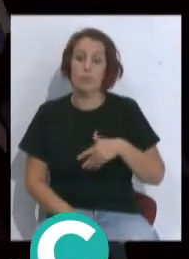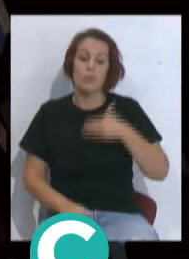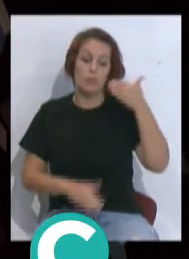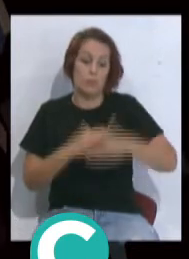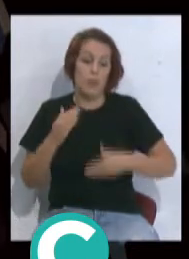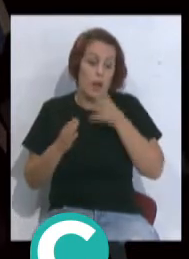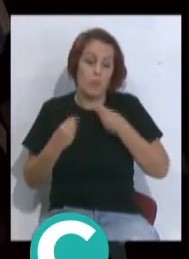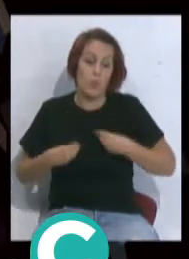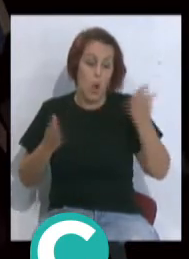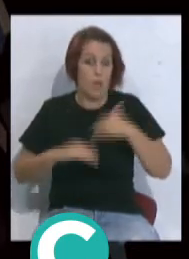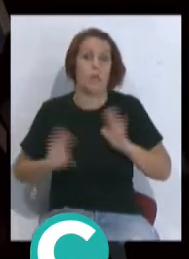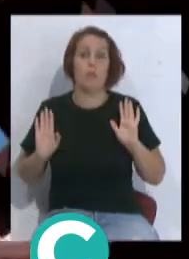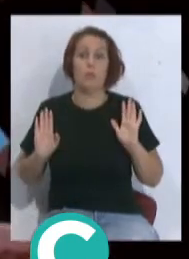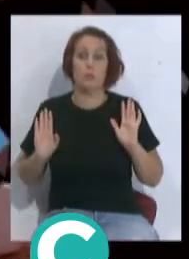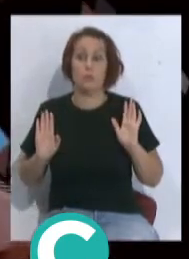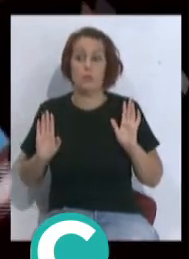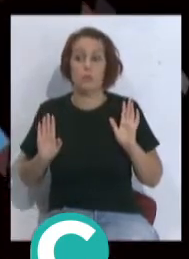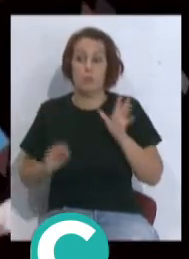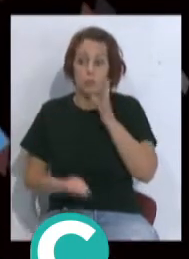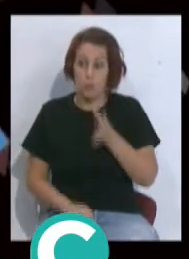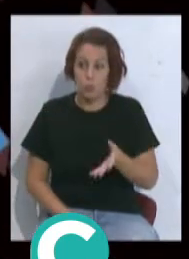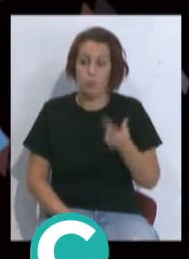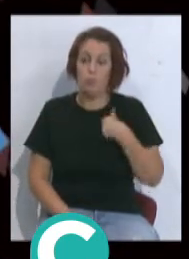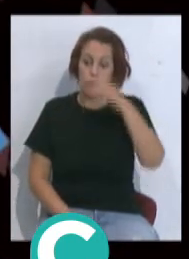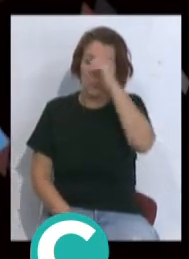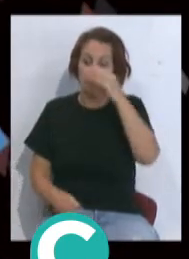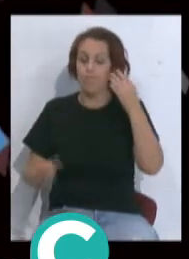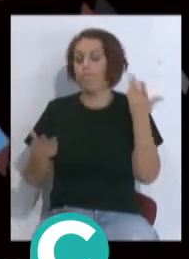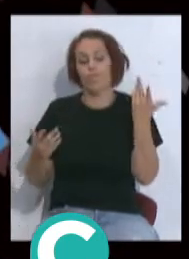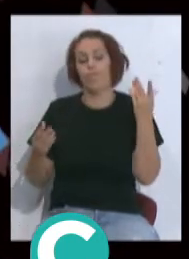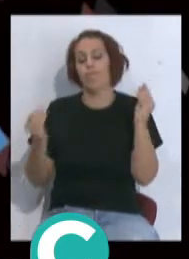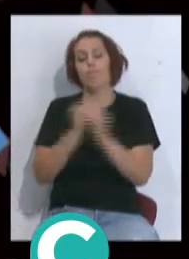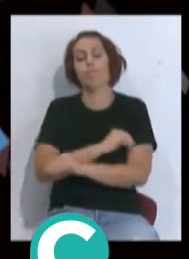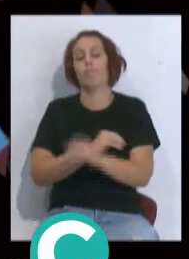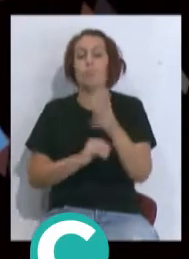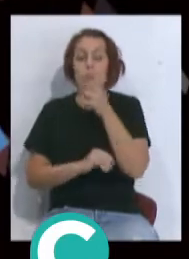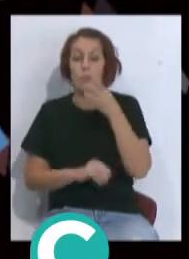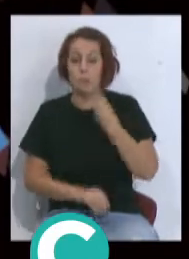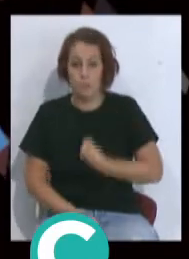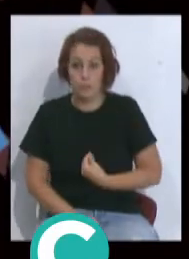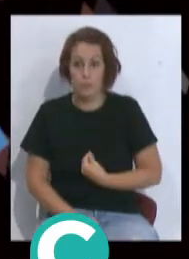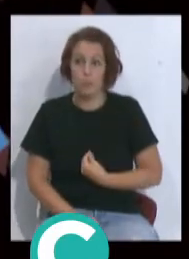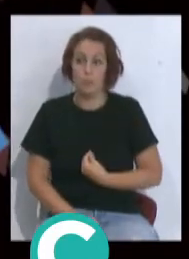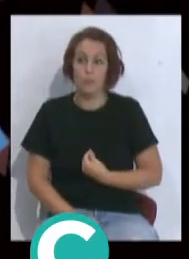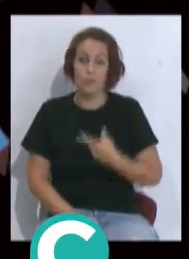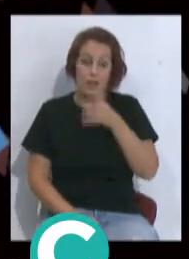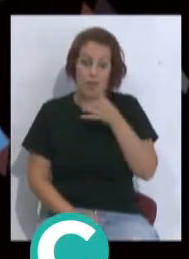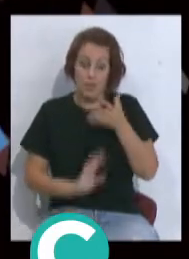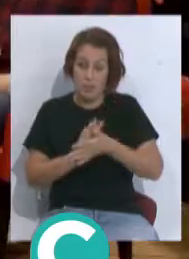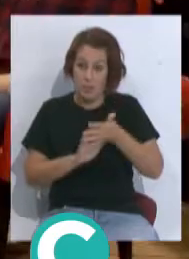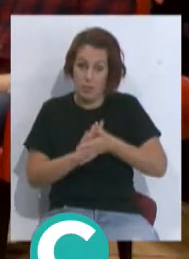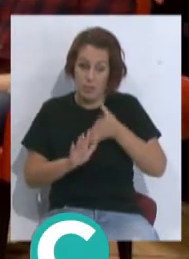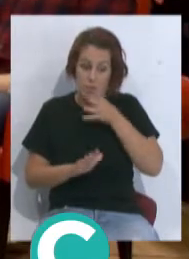no hay. Exactamente, ¿no? por eso difiero de la opinión, porque digo que ahora mismo, que creo que ahora mismo el... Lo que pasa es que estamos hablando ahora mismo de